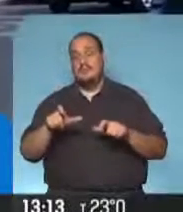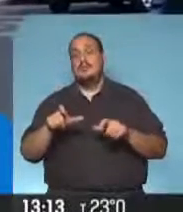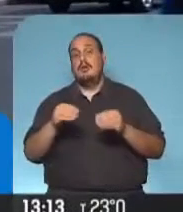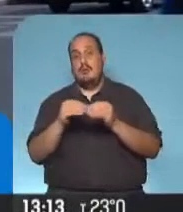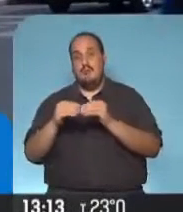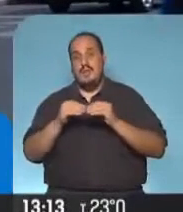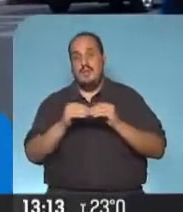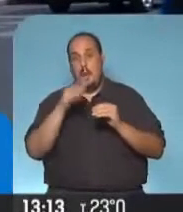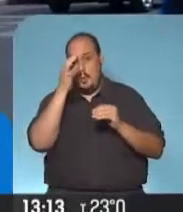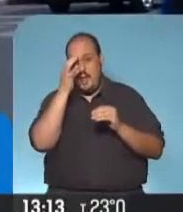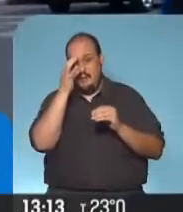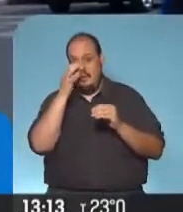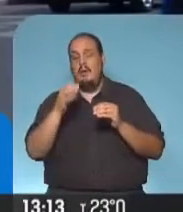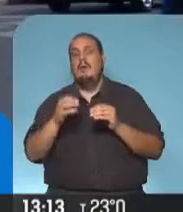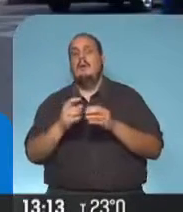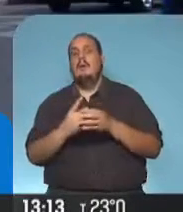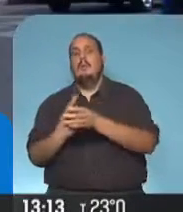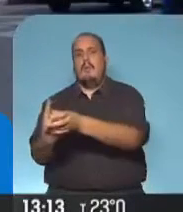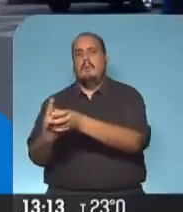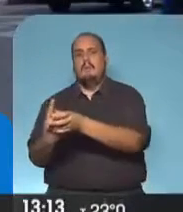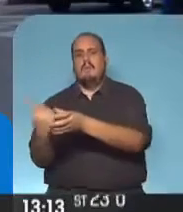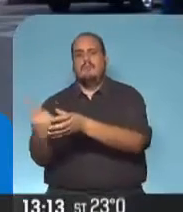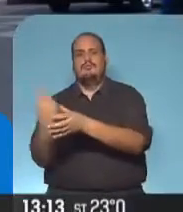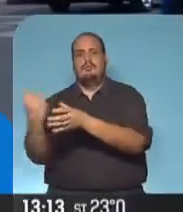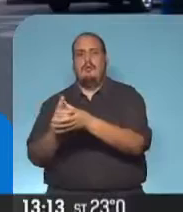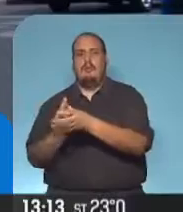20 personas, otros 20 profesionales de la salud